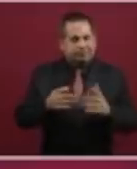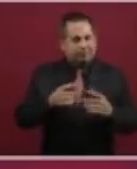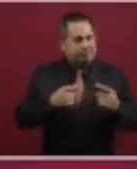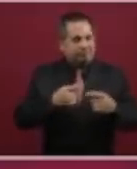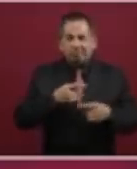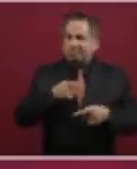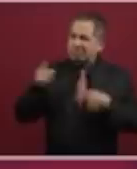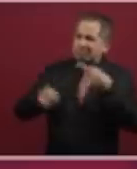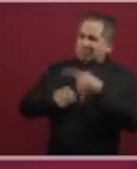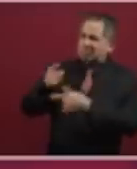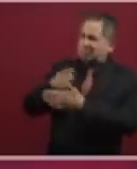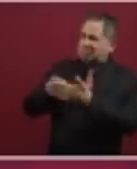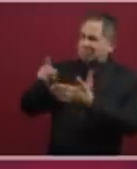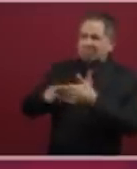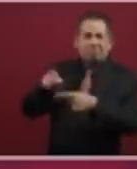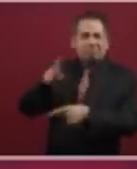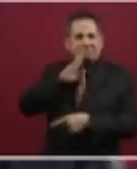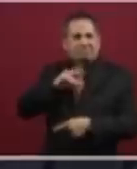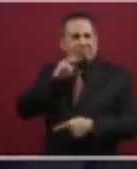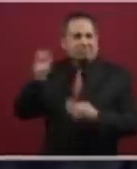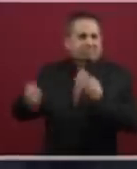desprestigio, la guerra sucia,